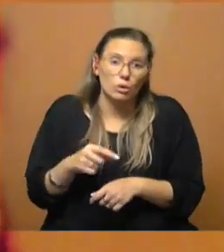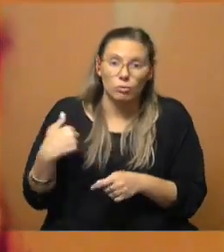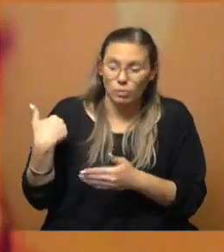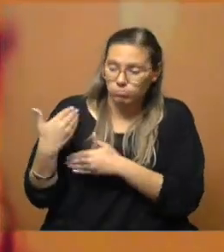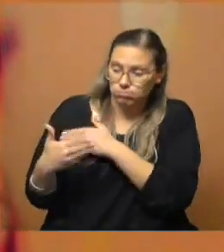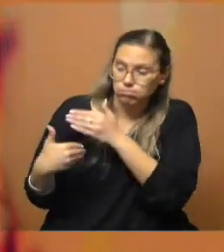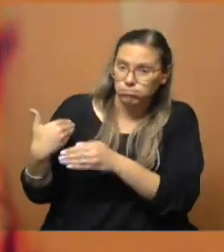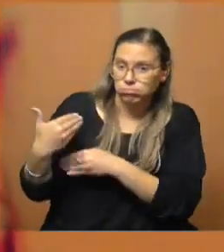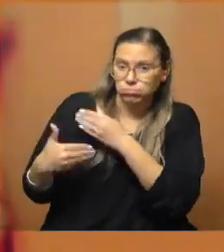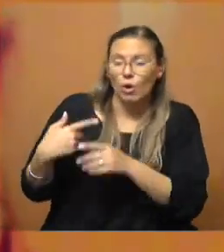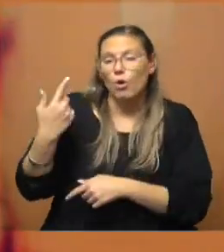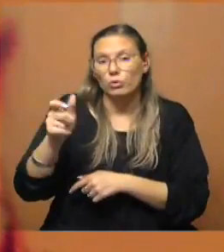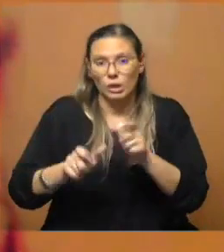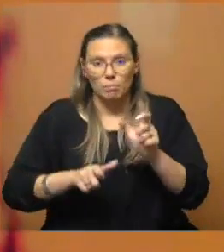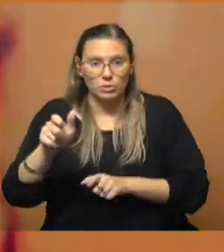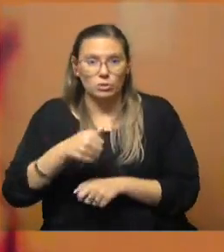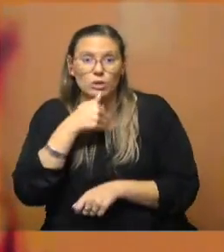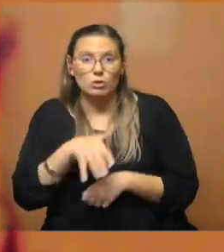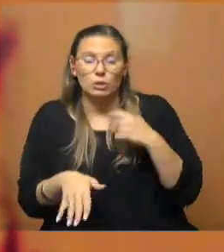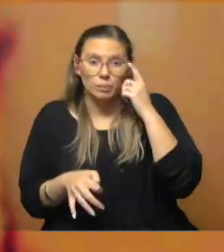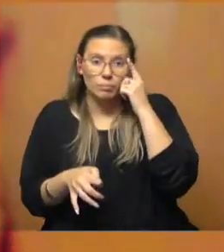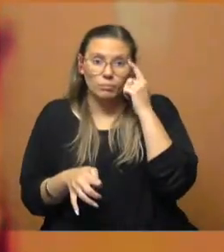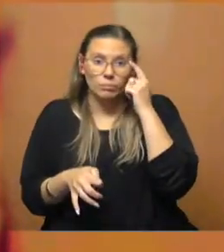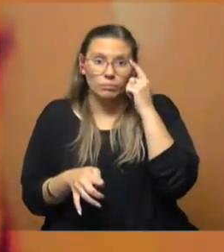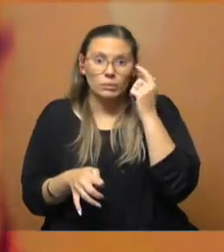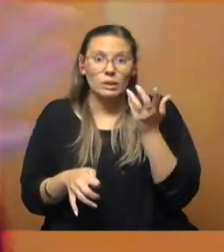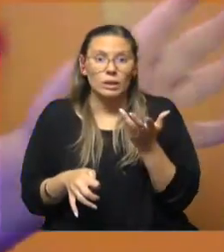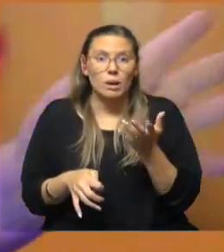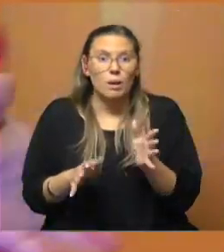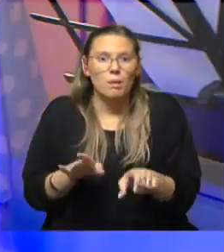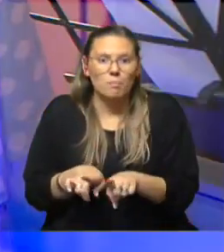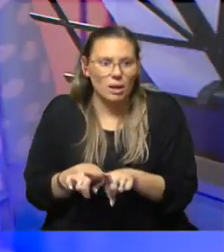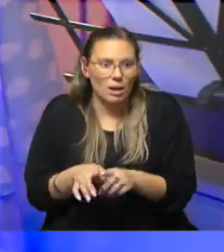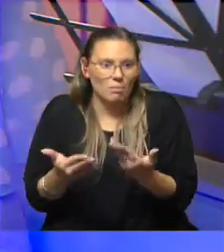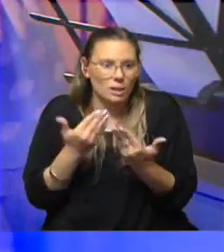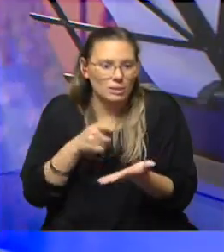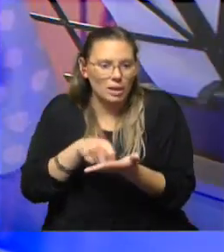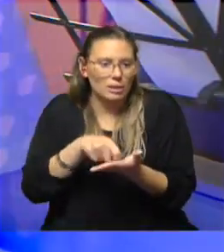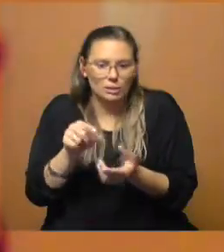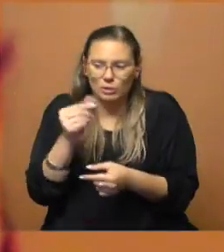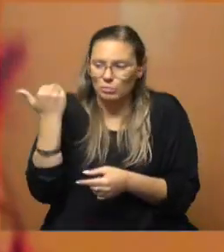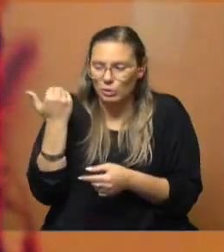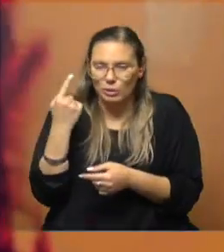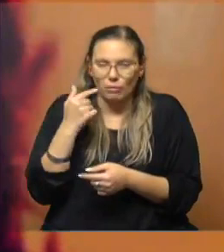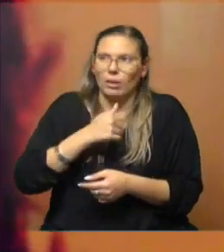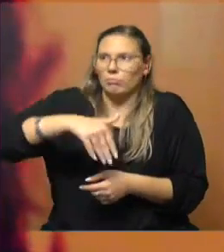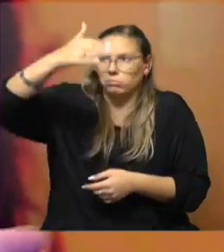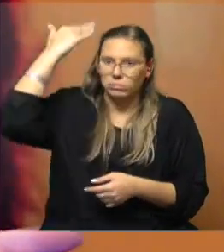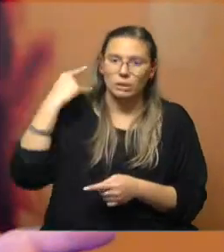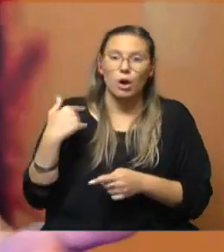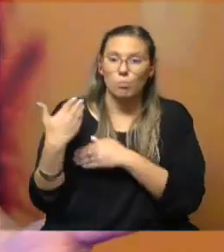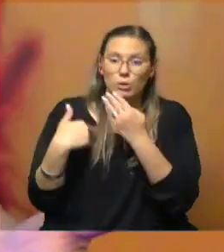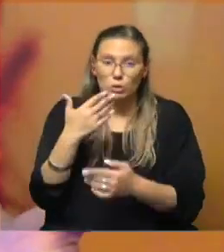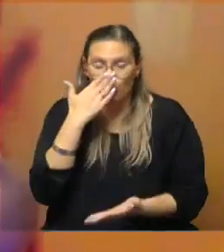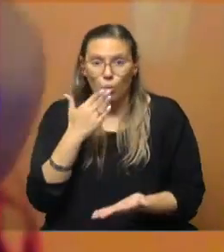versionando otras personas en la historia, quedan como escritos ayer y esos también los trajimos. Y ahora estamos en el proceso